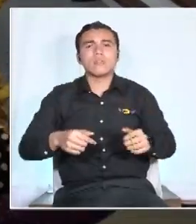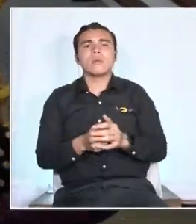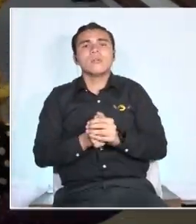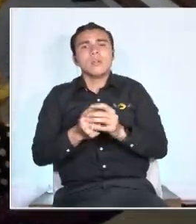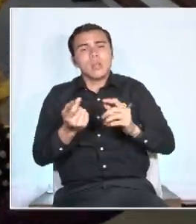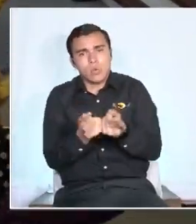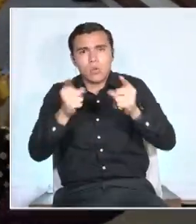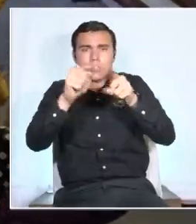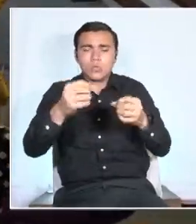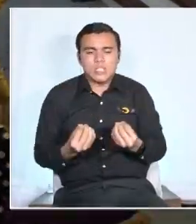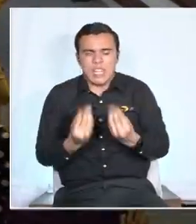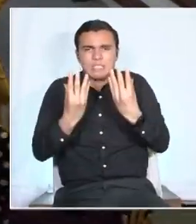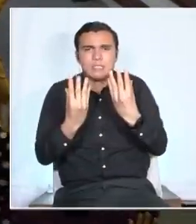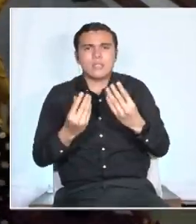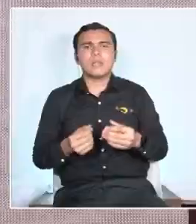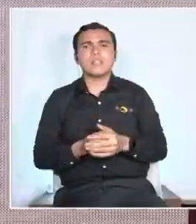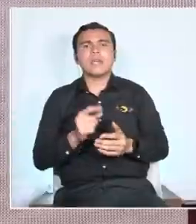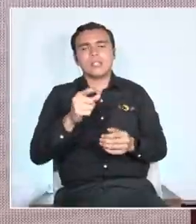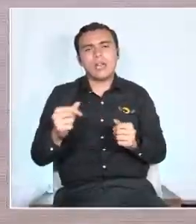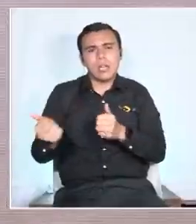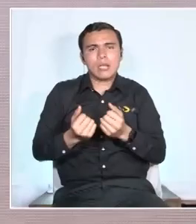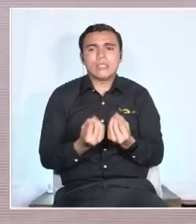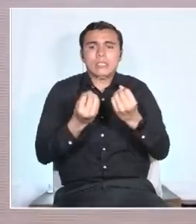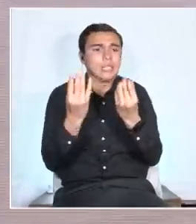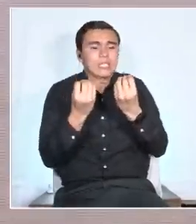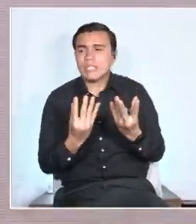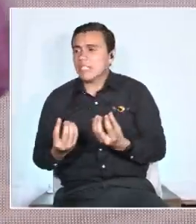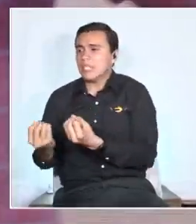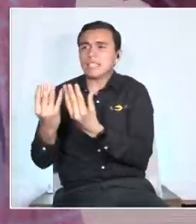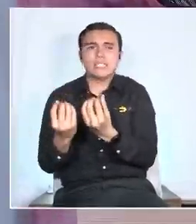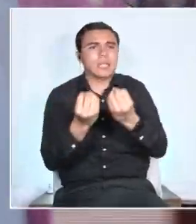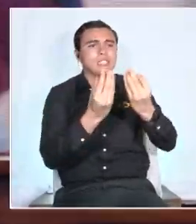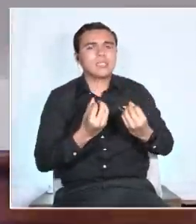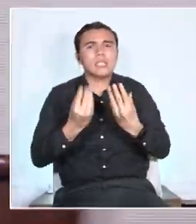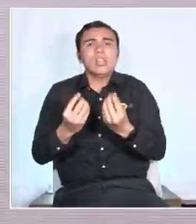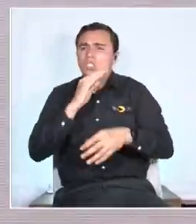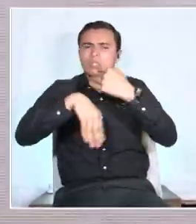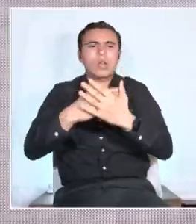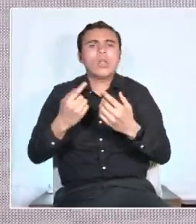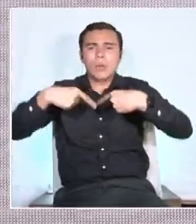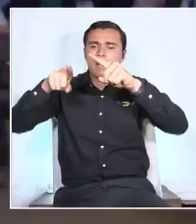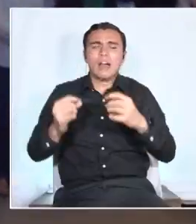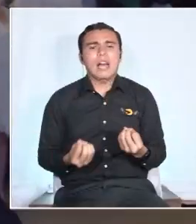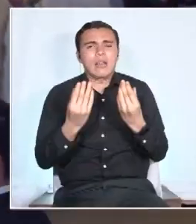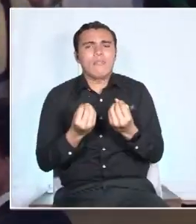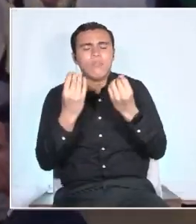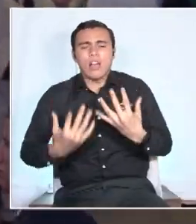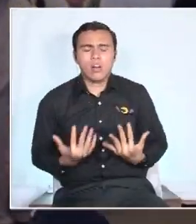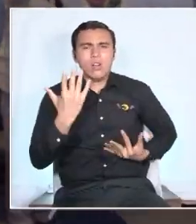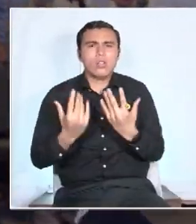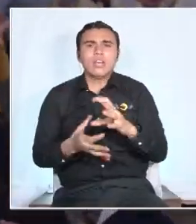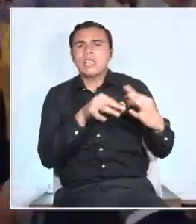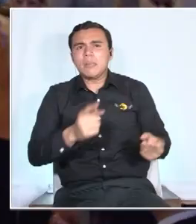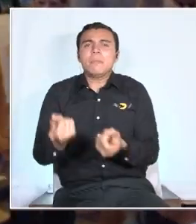Porque cuando tú te enciendes y el que está a tu lado se enciende y el otro se enciende y el otro se enciende, todo va a agarrar fuego